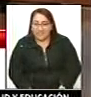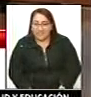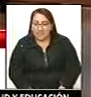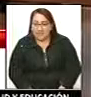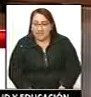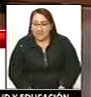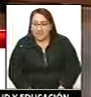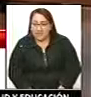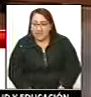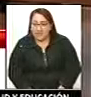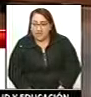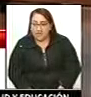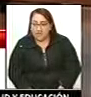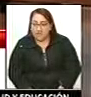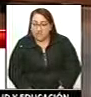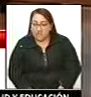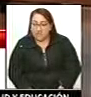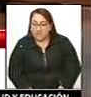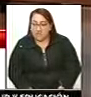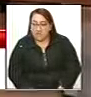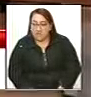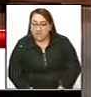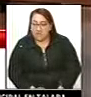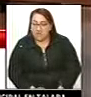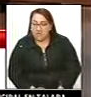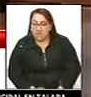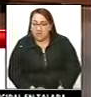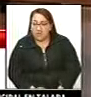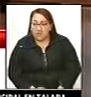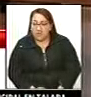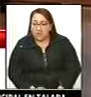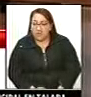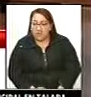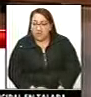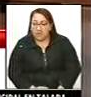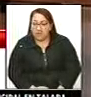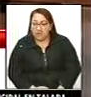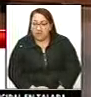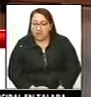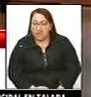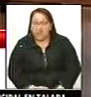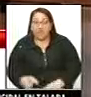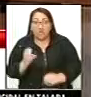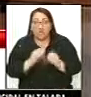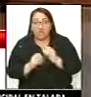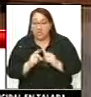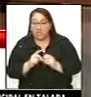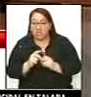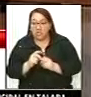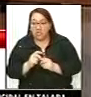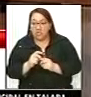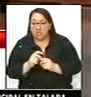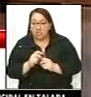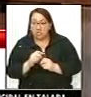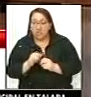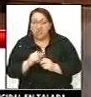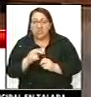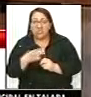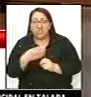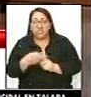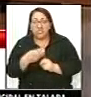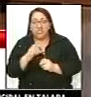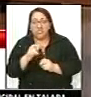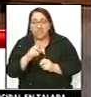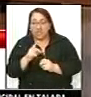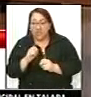permite, discúlpeme, la organización que se hizo ese estudio es Save the Children.